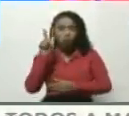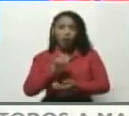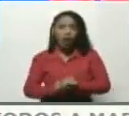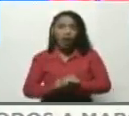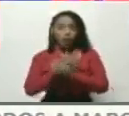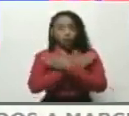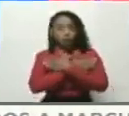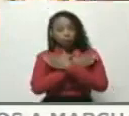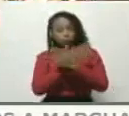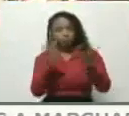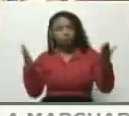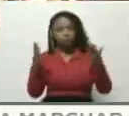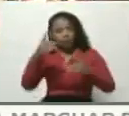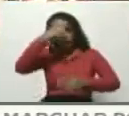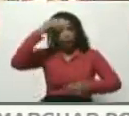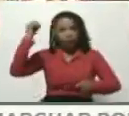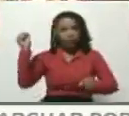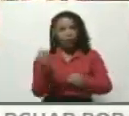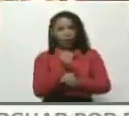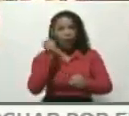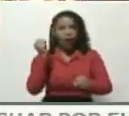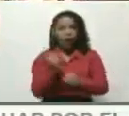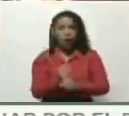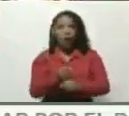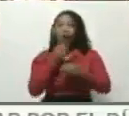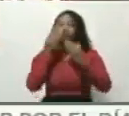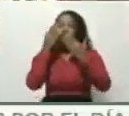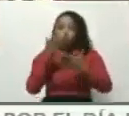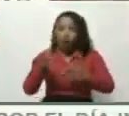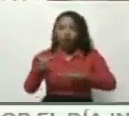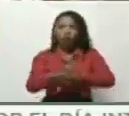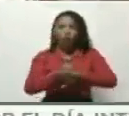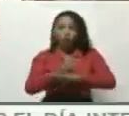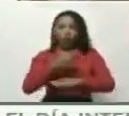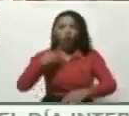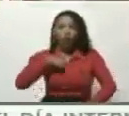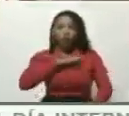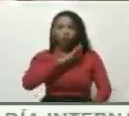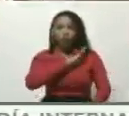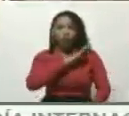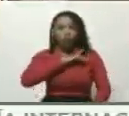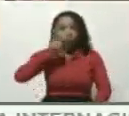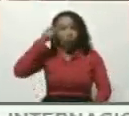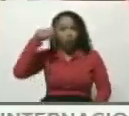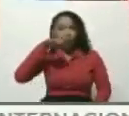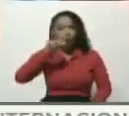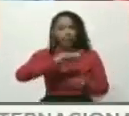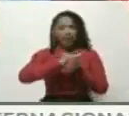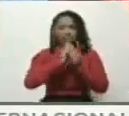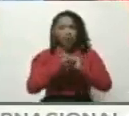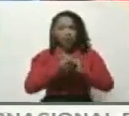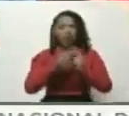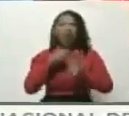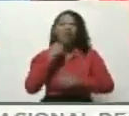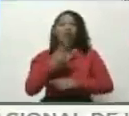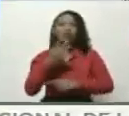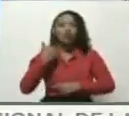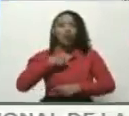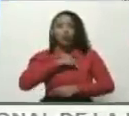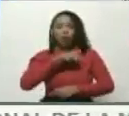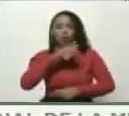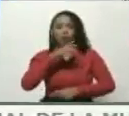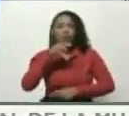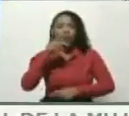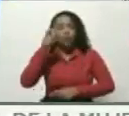servicio de la gestión del buen gobierno de nuestro pueblo, a convertirse en la voz de nuestro pueblo. Así lo